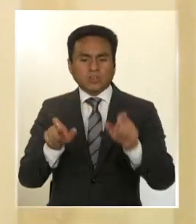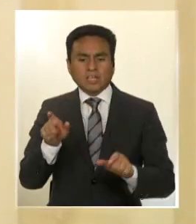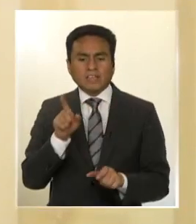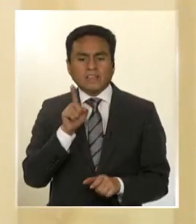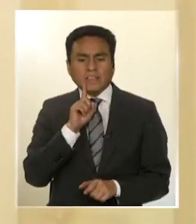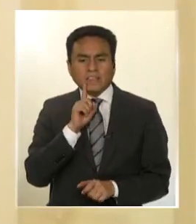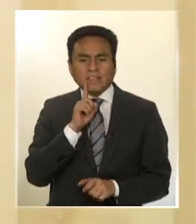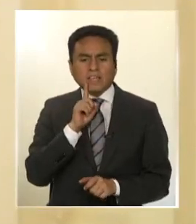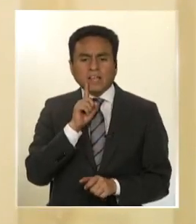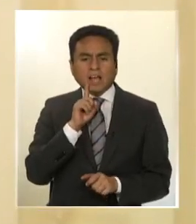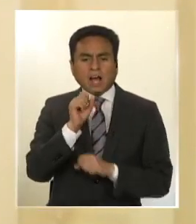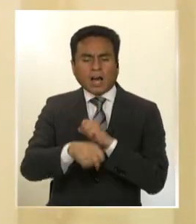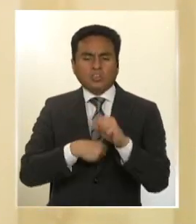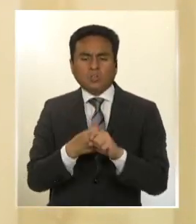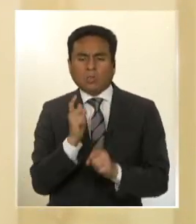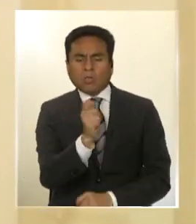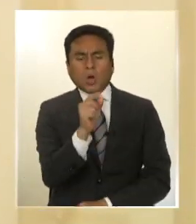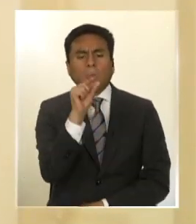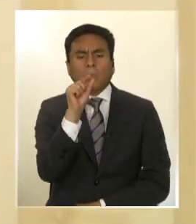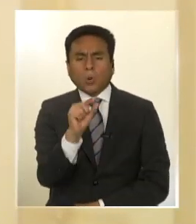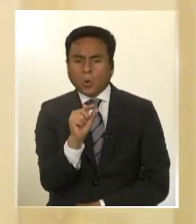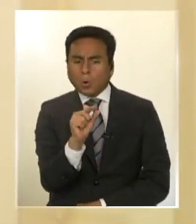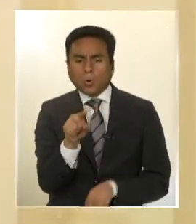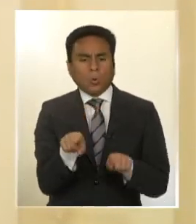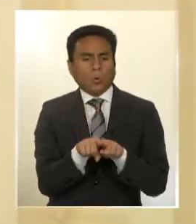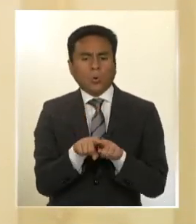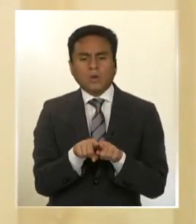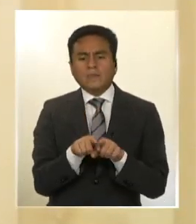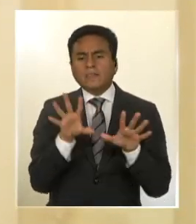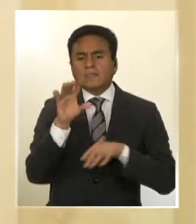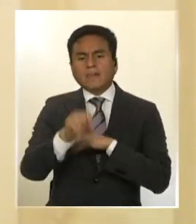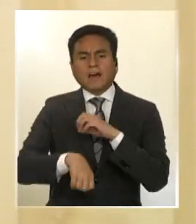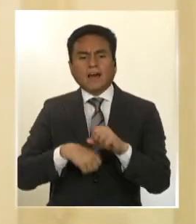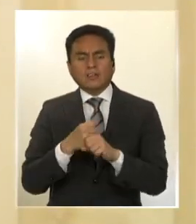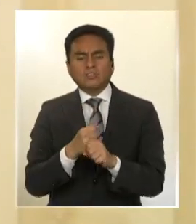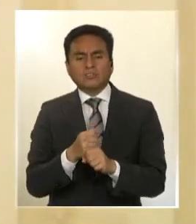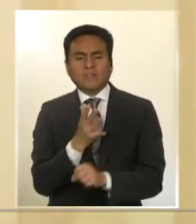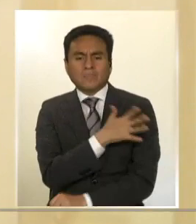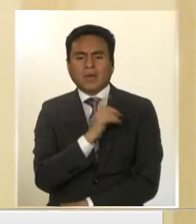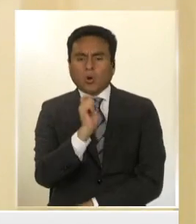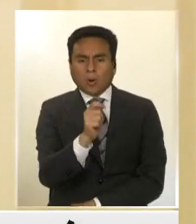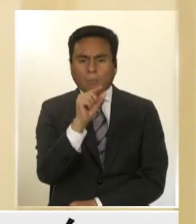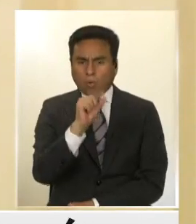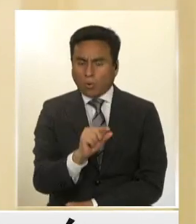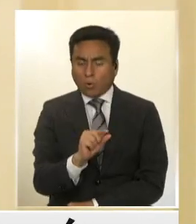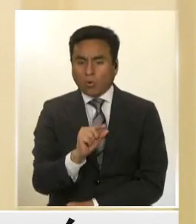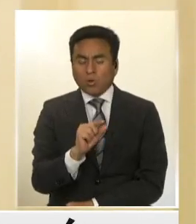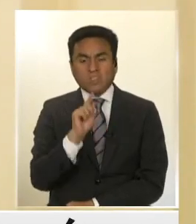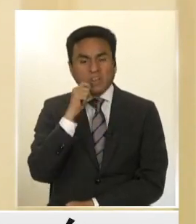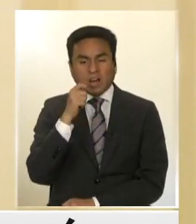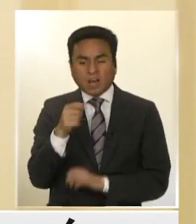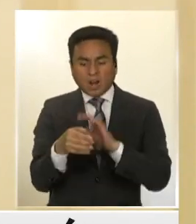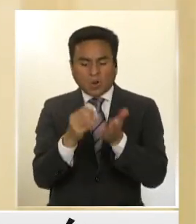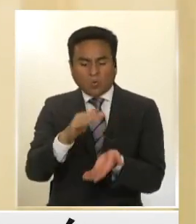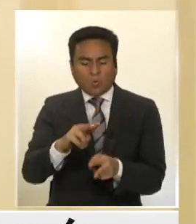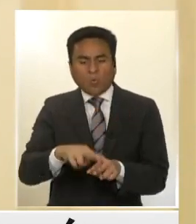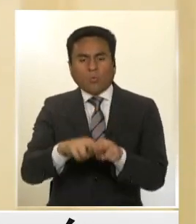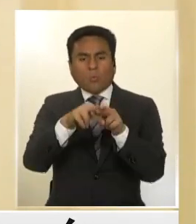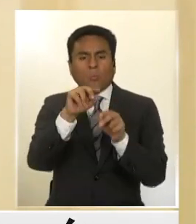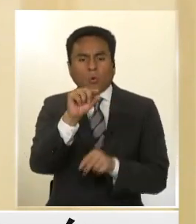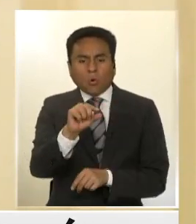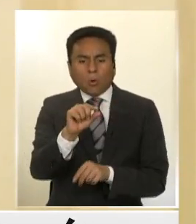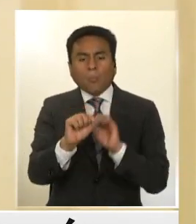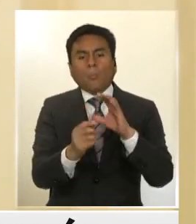tienen bajos años cotizados, que tienen menos de 10 años de cotización, que tienen pocos recursos ahorrados,